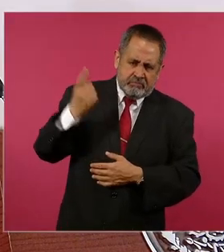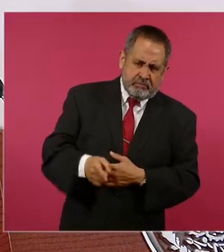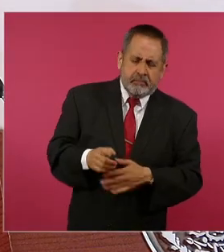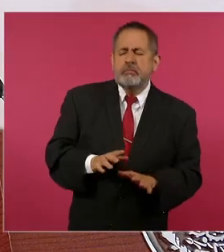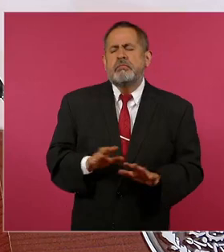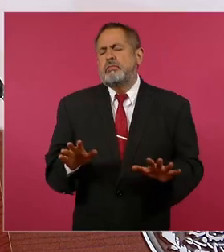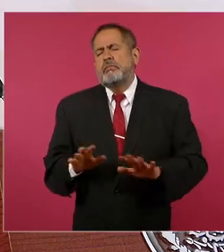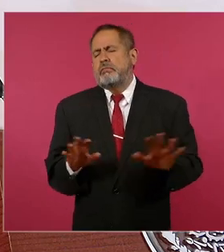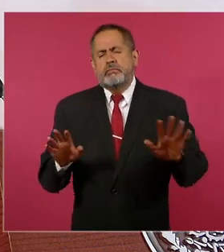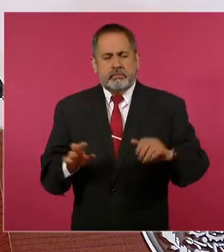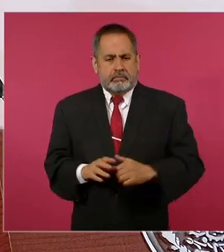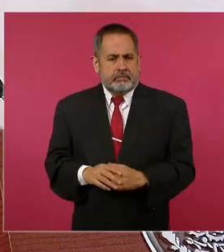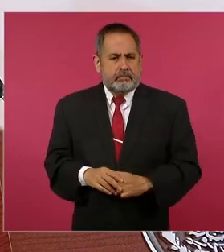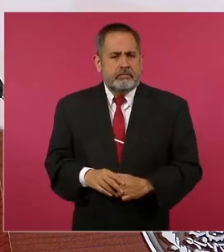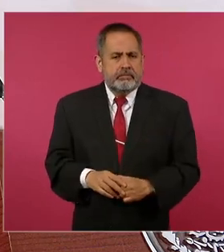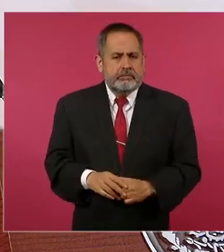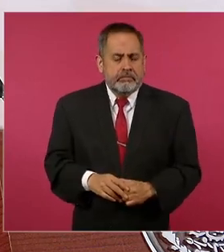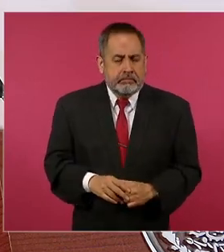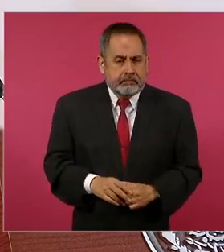Y